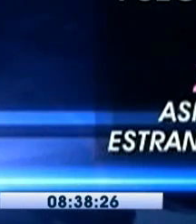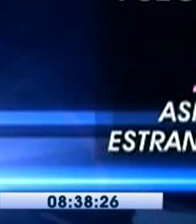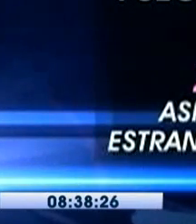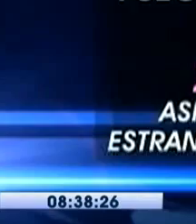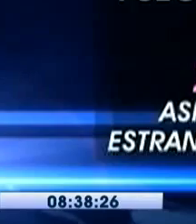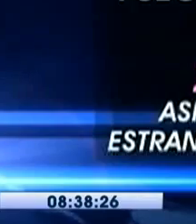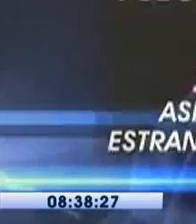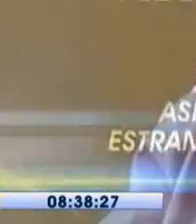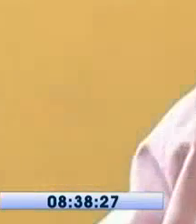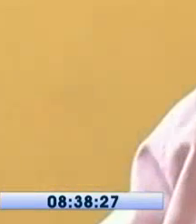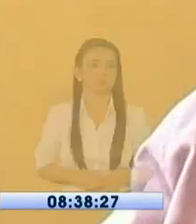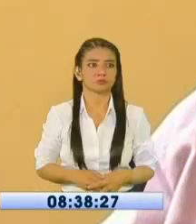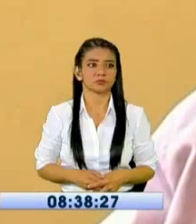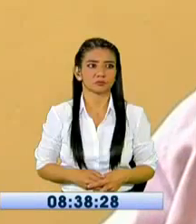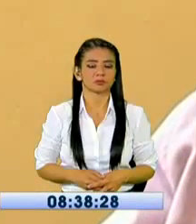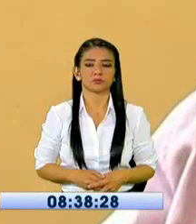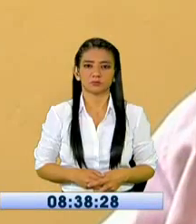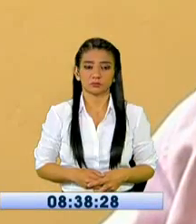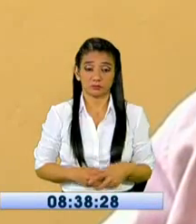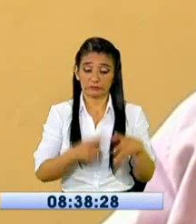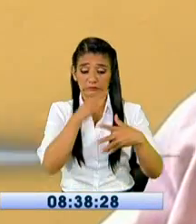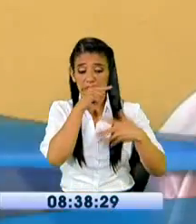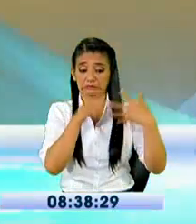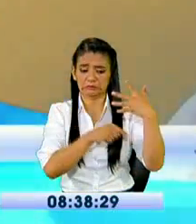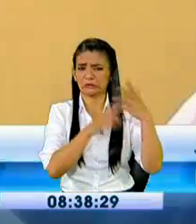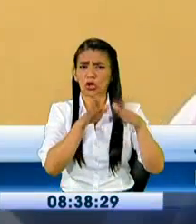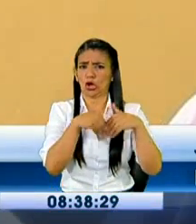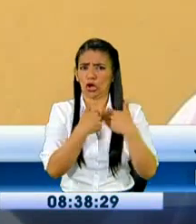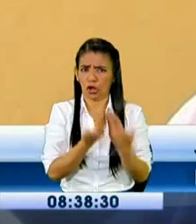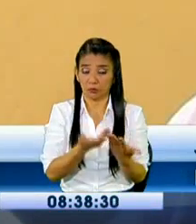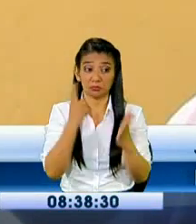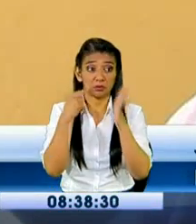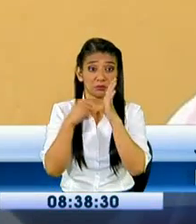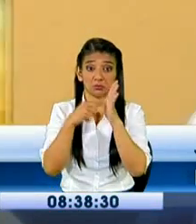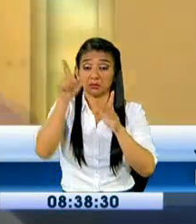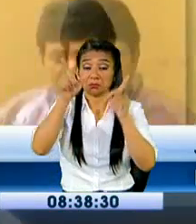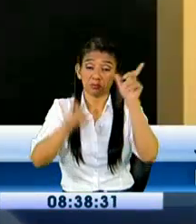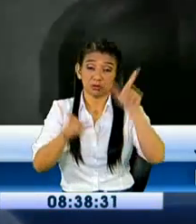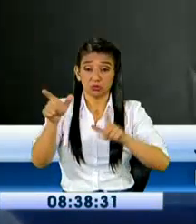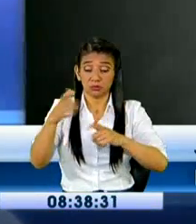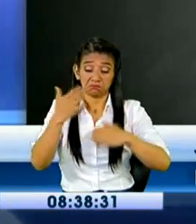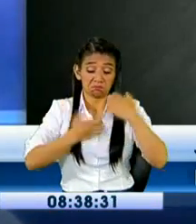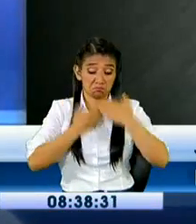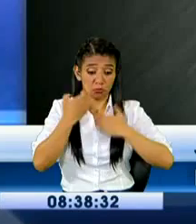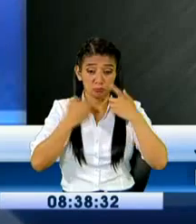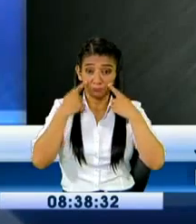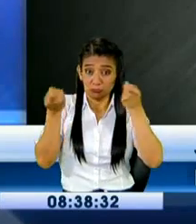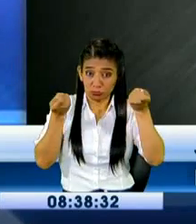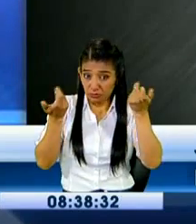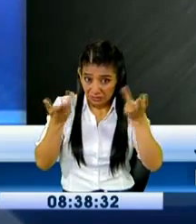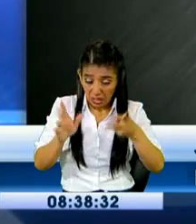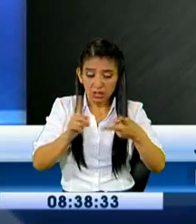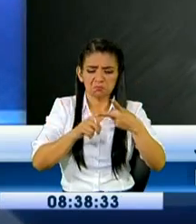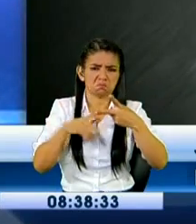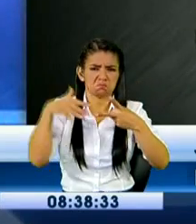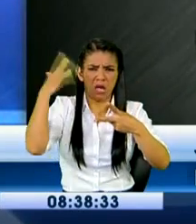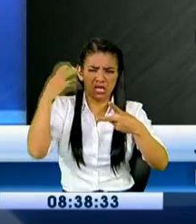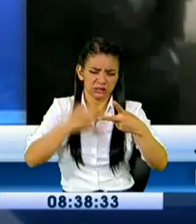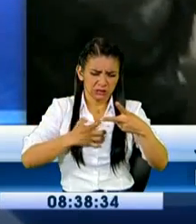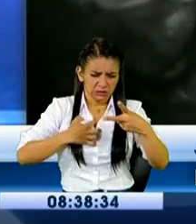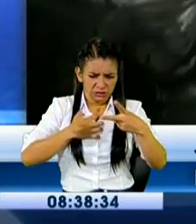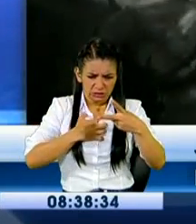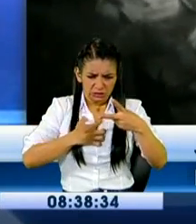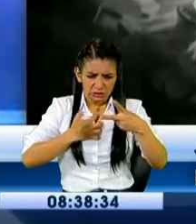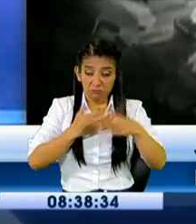con arma de fuego. Las personas que no manejan adecuadamente sus emociones, personas con alto nivel de rencor, si no